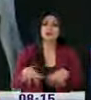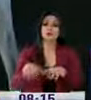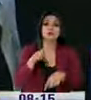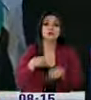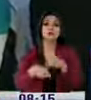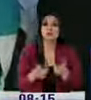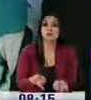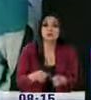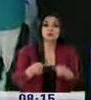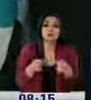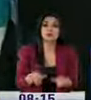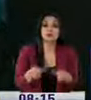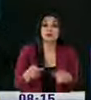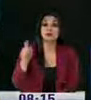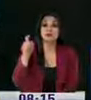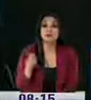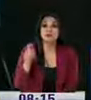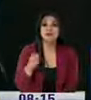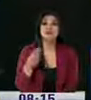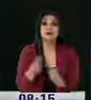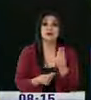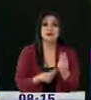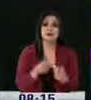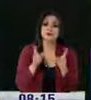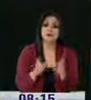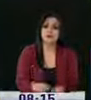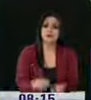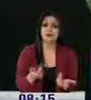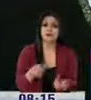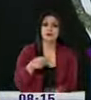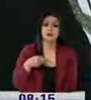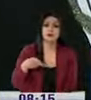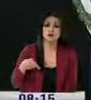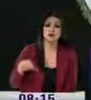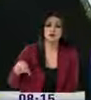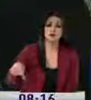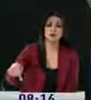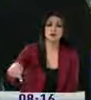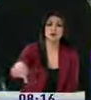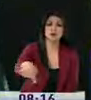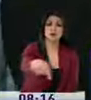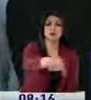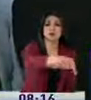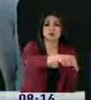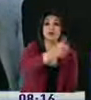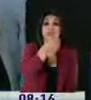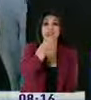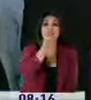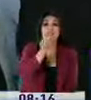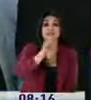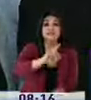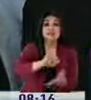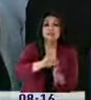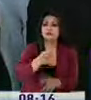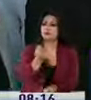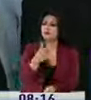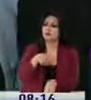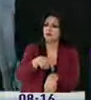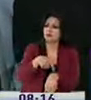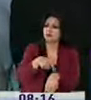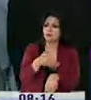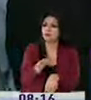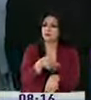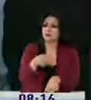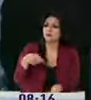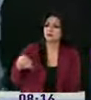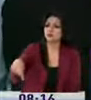las actividades diarias y tenemos que hacer una vuelta de 10 kilómetros, ¿Cuánto más o menos se